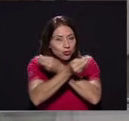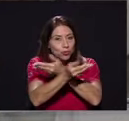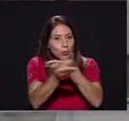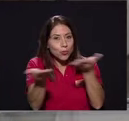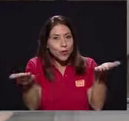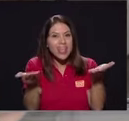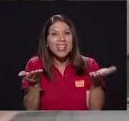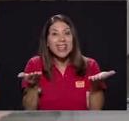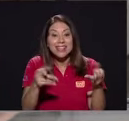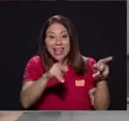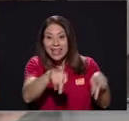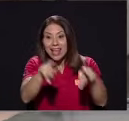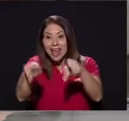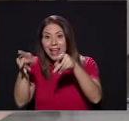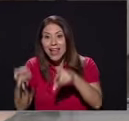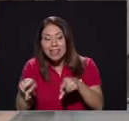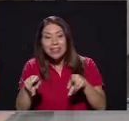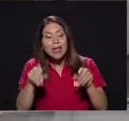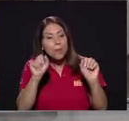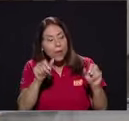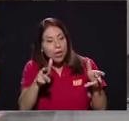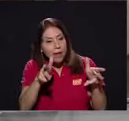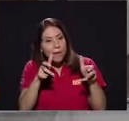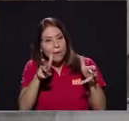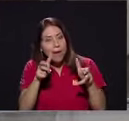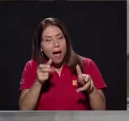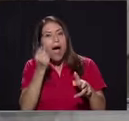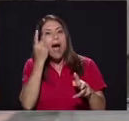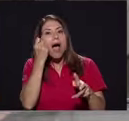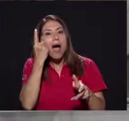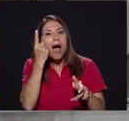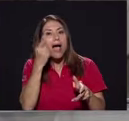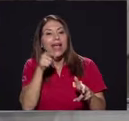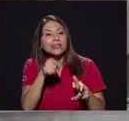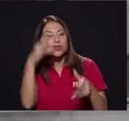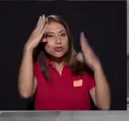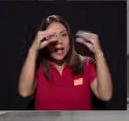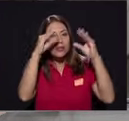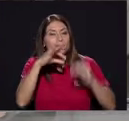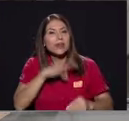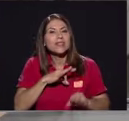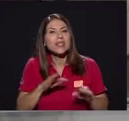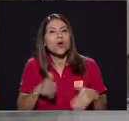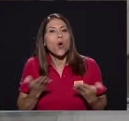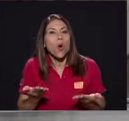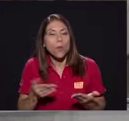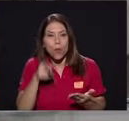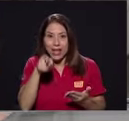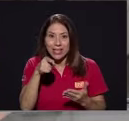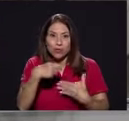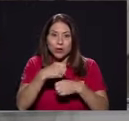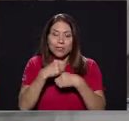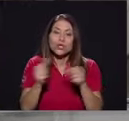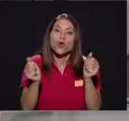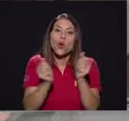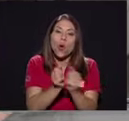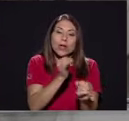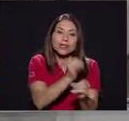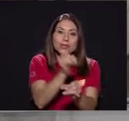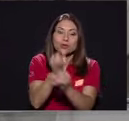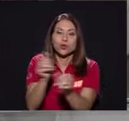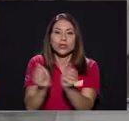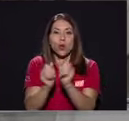poner a la gente a entender cómo esos datos le pueden beneficiar, esos datos que están allí, y lo hemos hecho con instituciones y